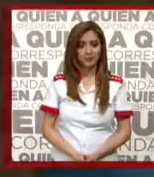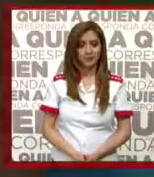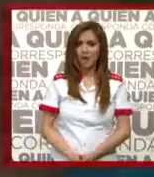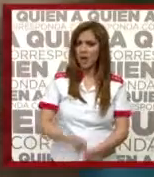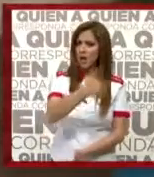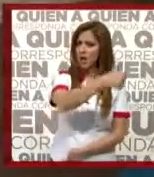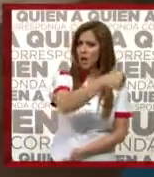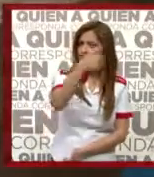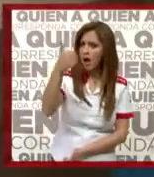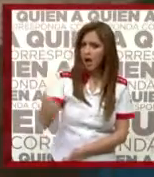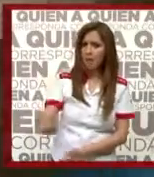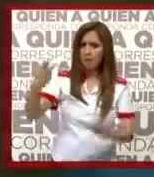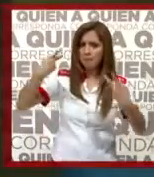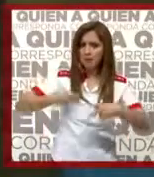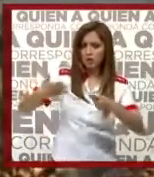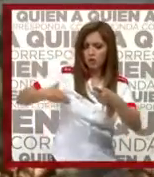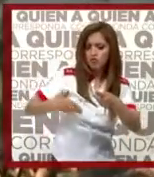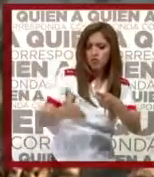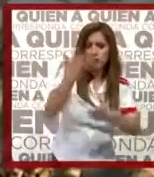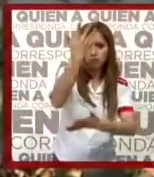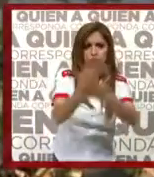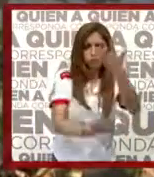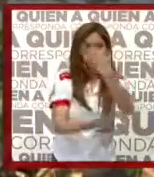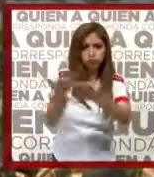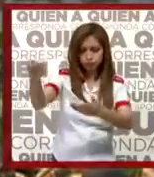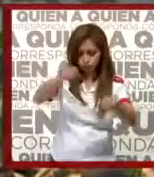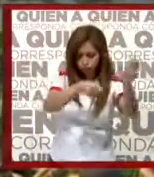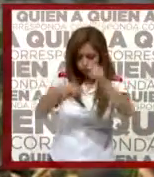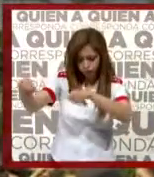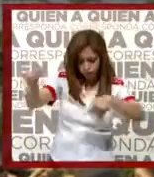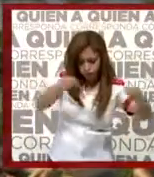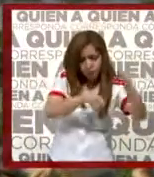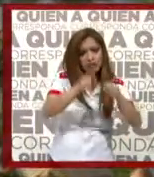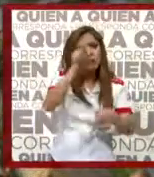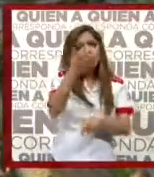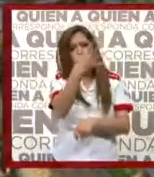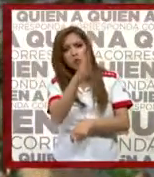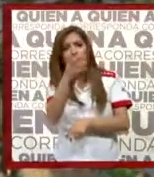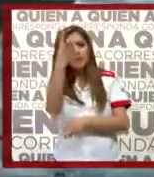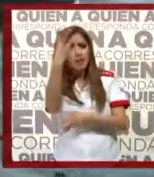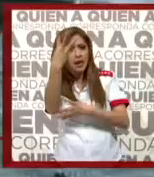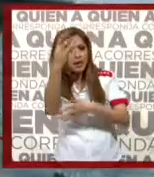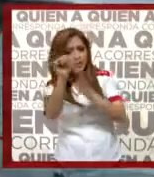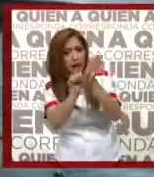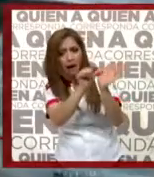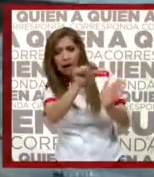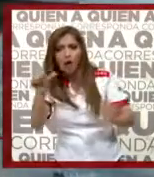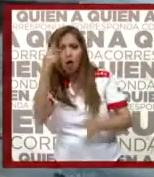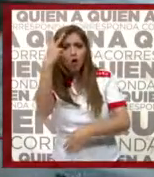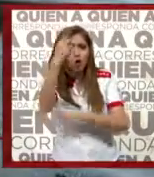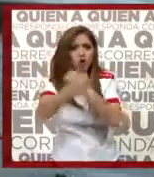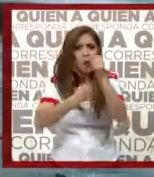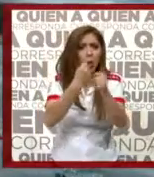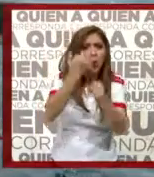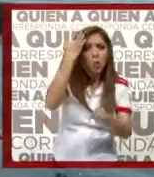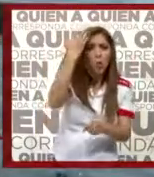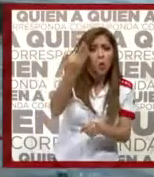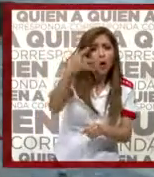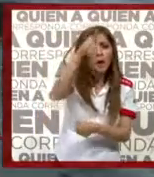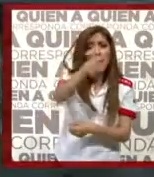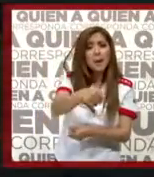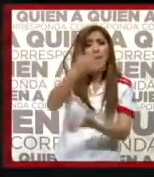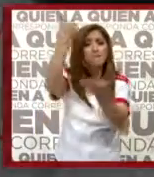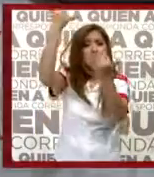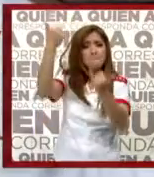Cada pescador elabora su propia red y pueden tardar de 3 meses hasta 2 años en terminarla. Y esta puede llegar a pesar más de